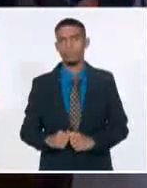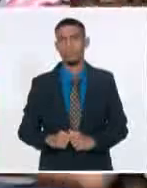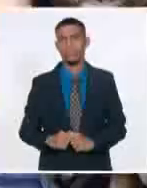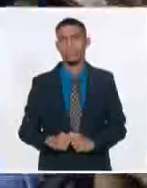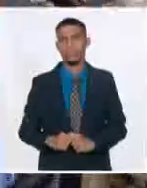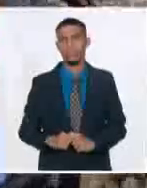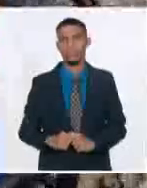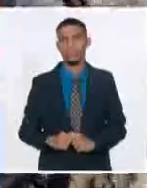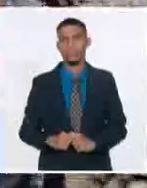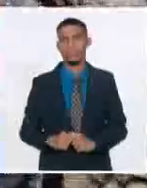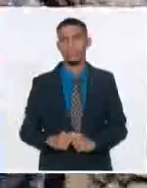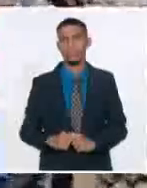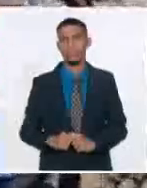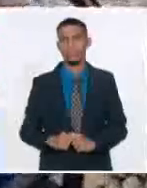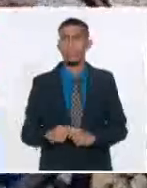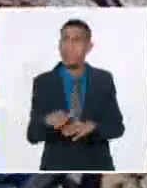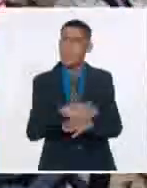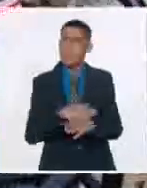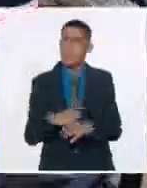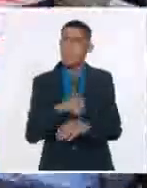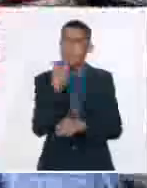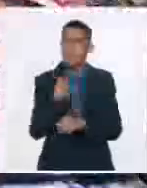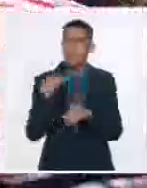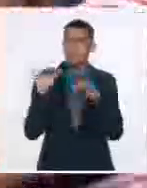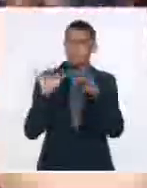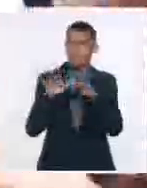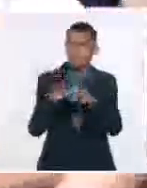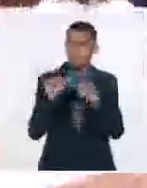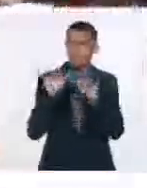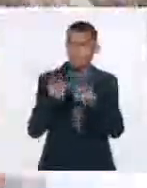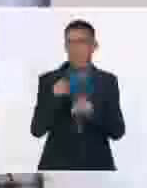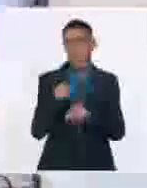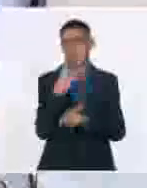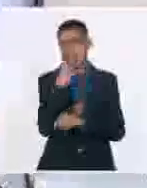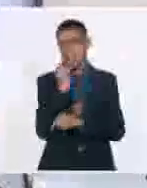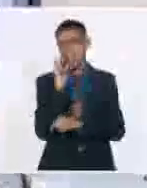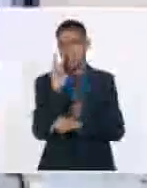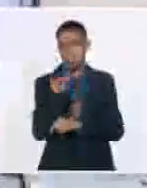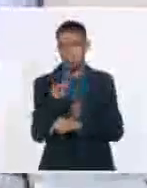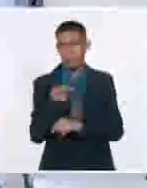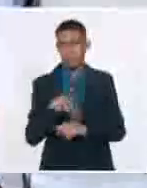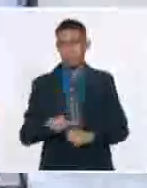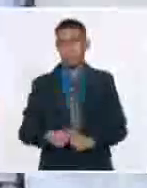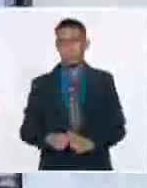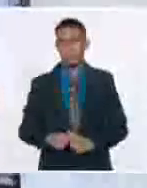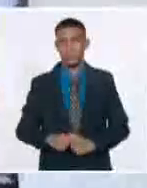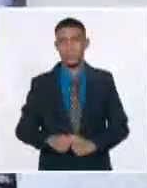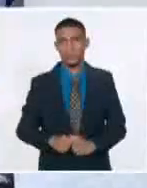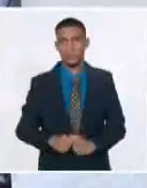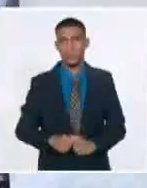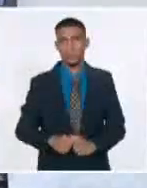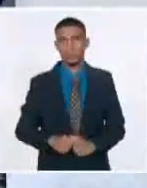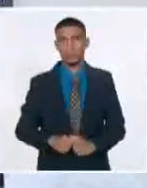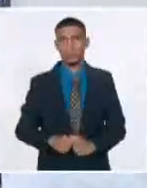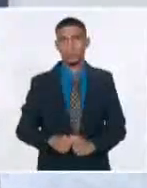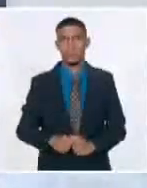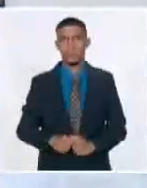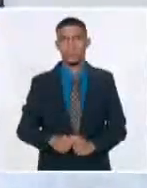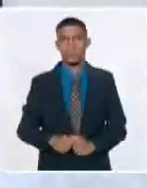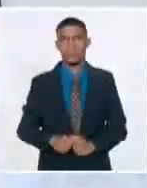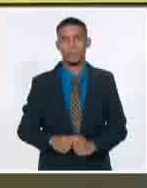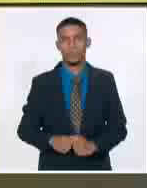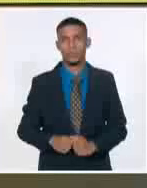reunió exponentes y amantes de la música tradicional afrocubana. Milena Céspedes para el Canal Cubano de